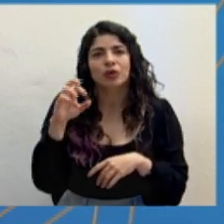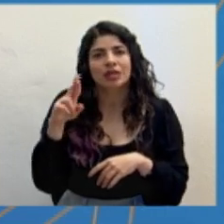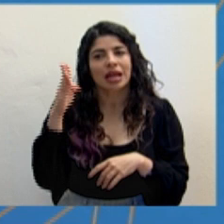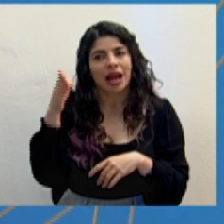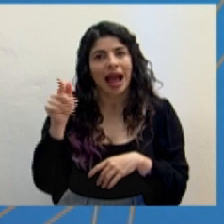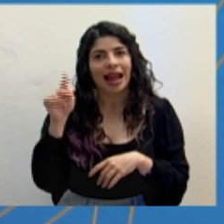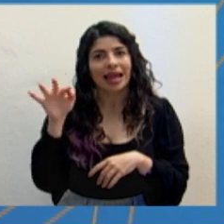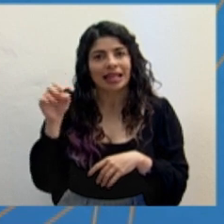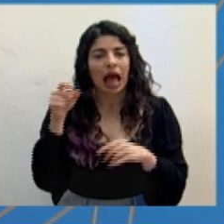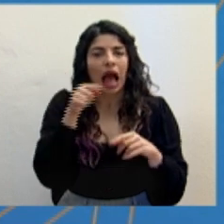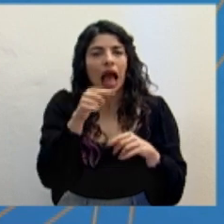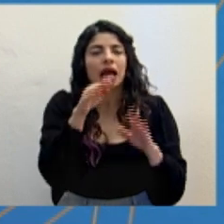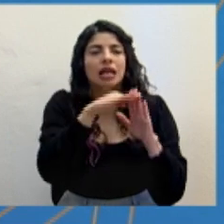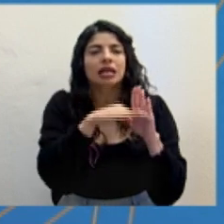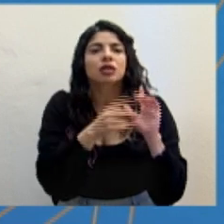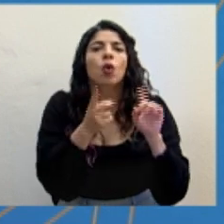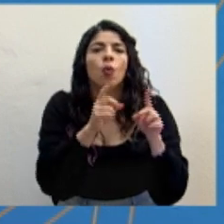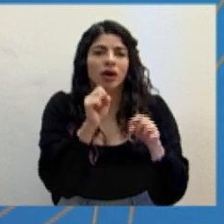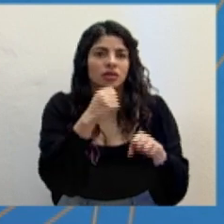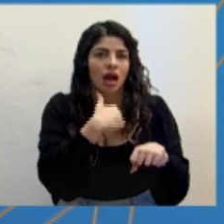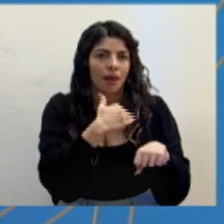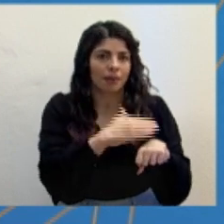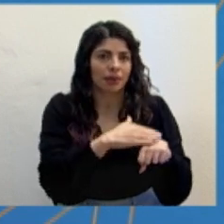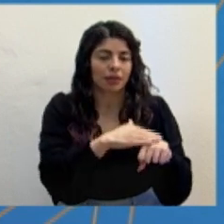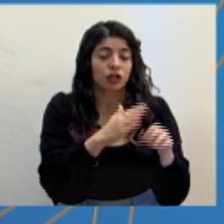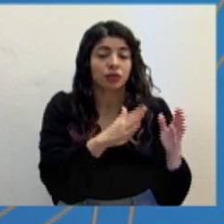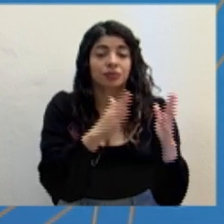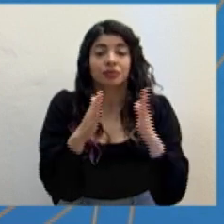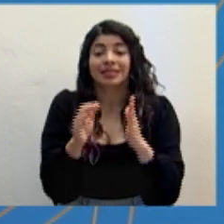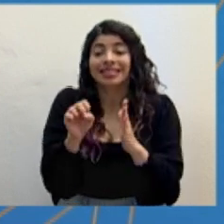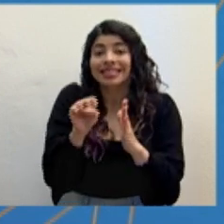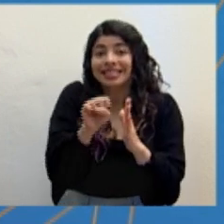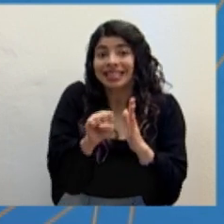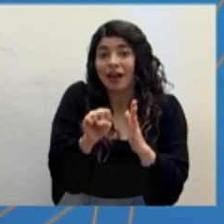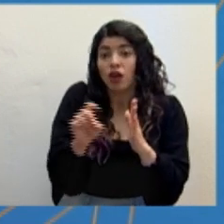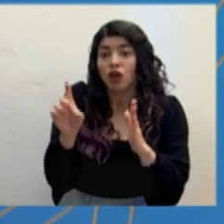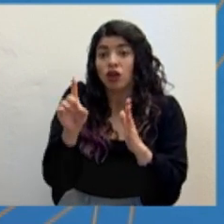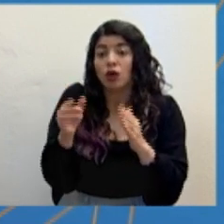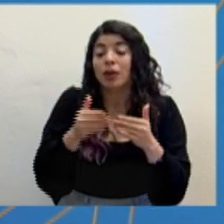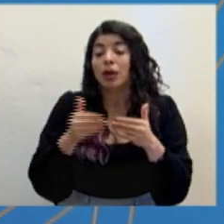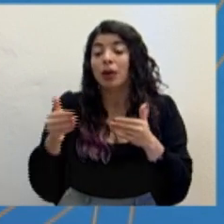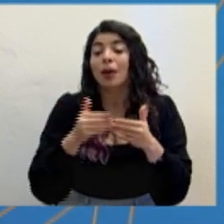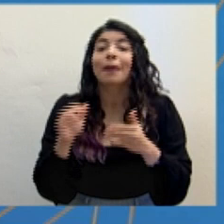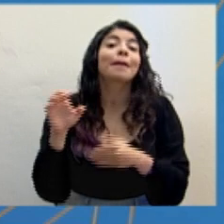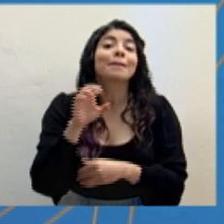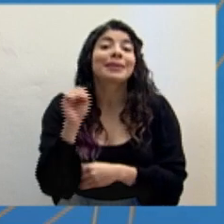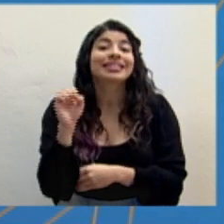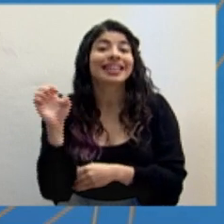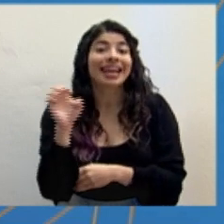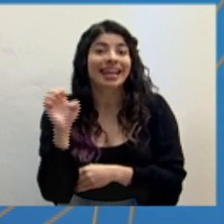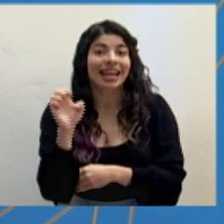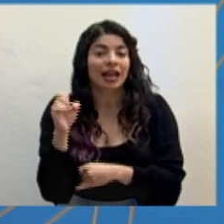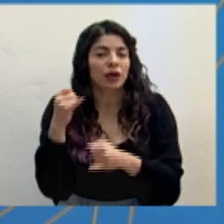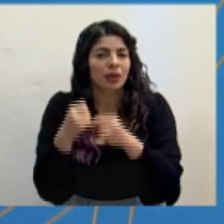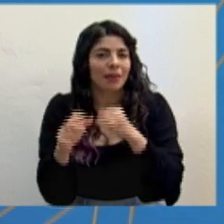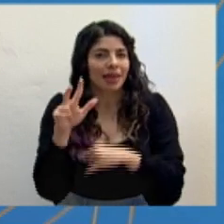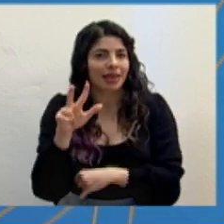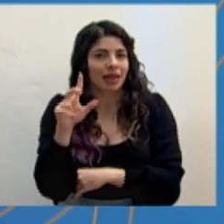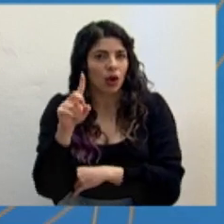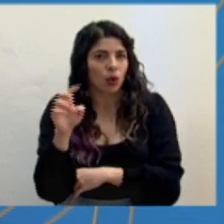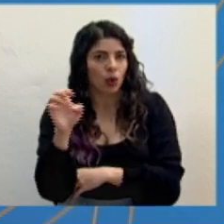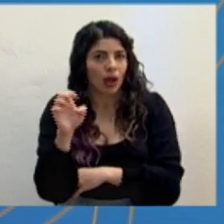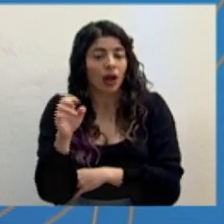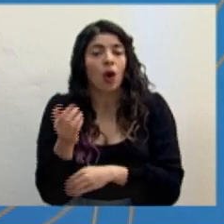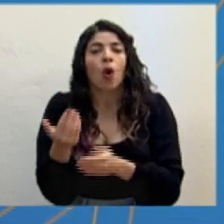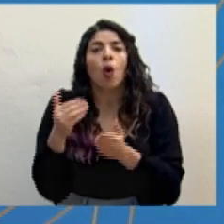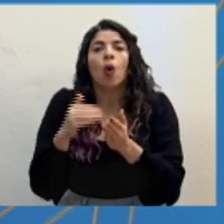presidencia.go.cr/alertas. Para sábado y domingo, durante el mes de enero hasta el 31 de enero, se implementarán la restricción